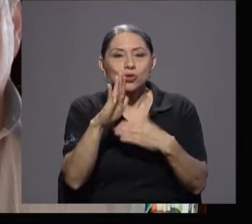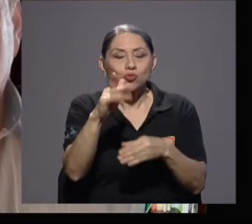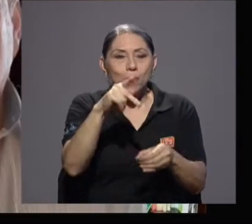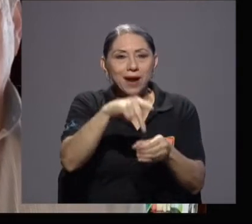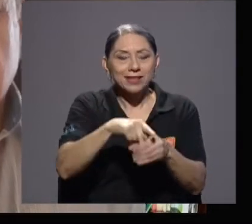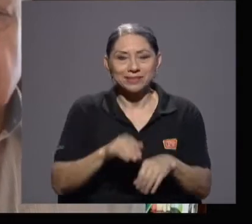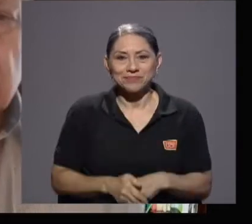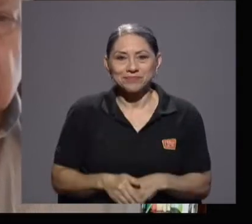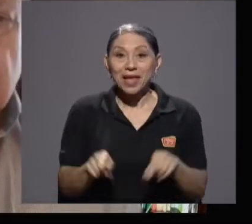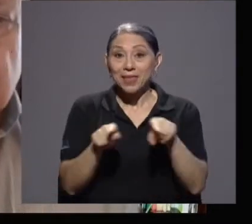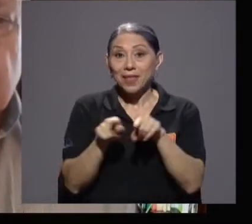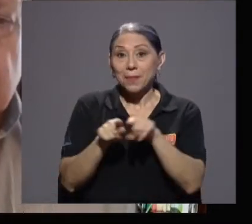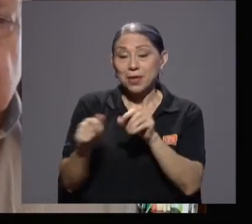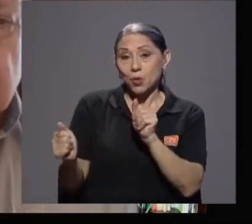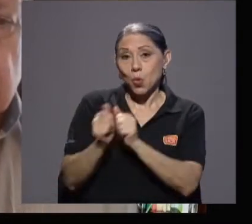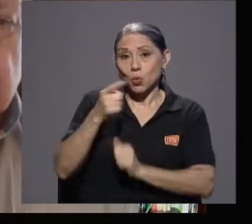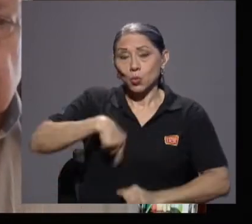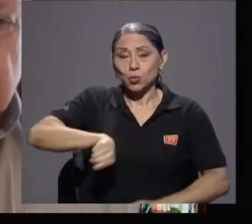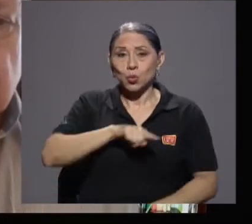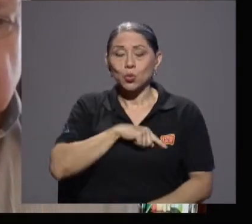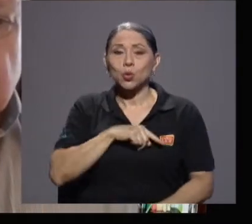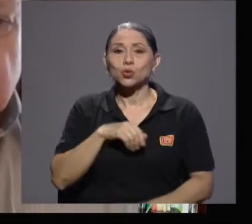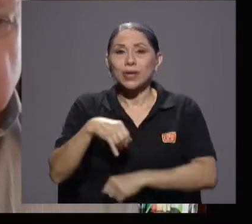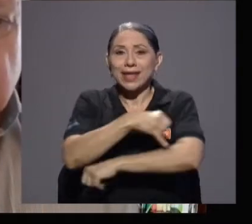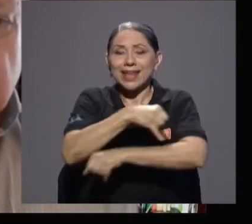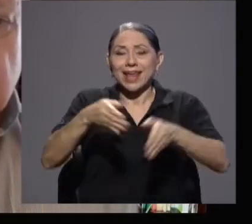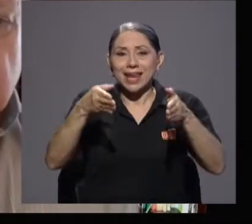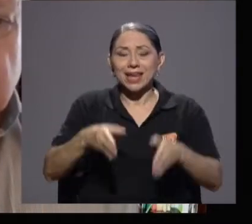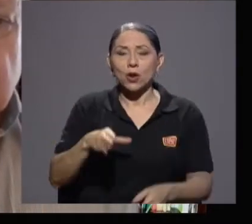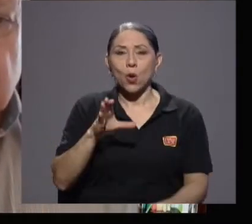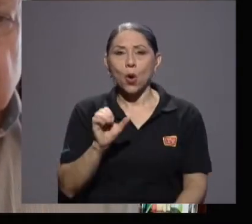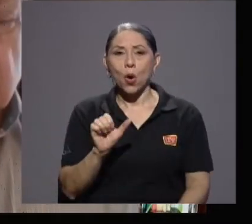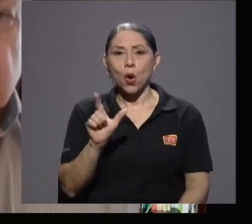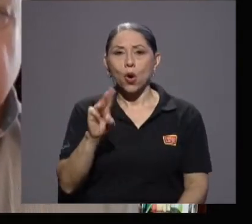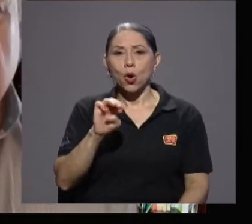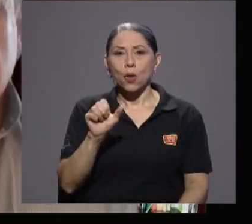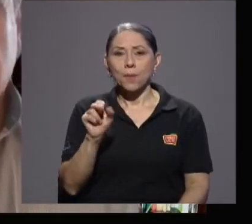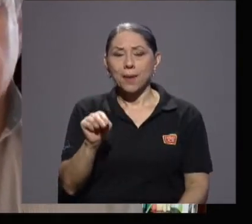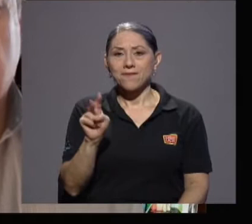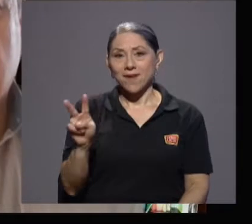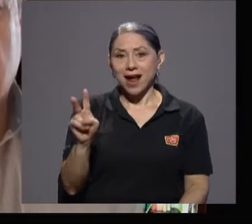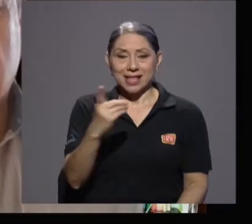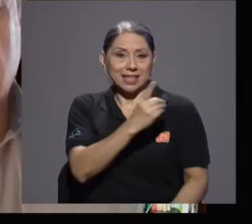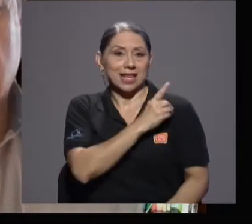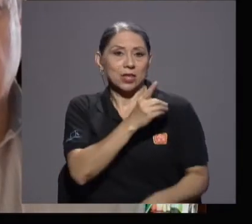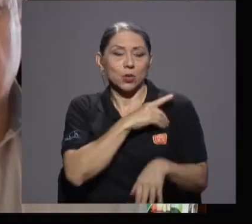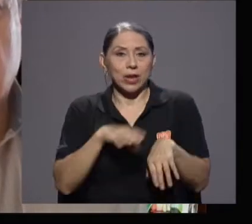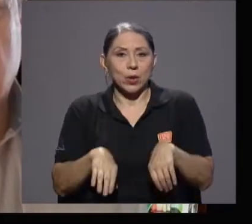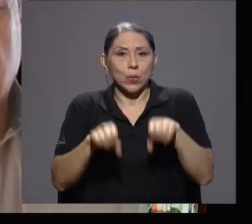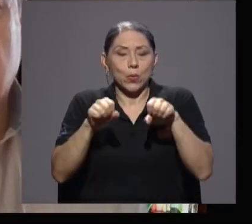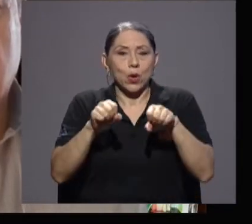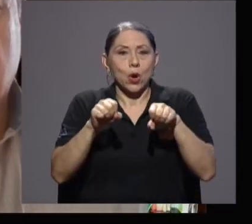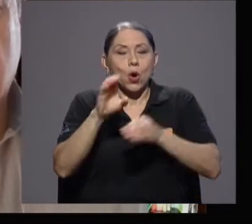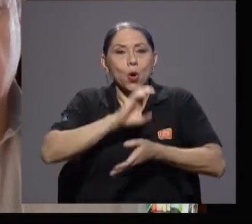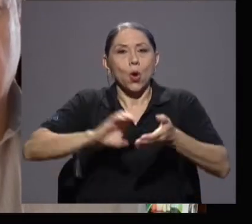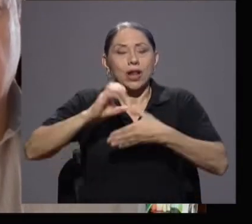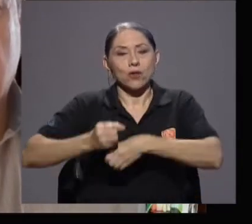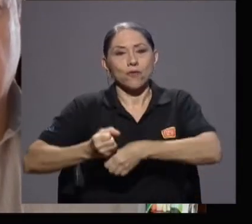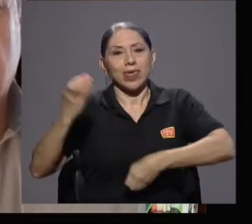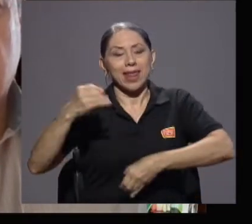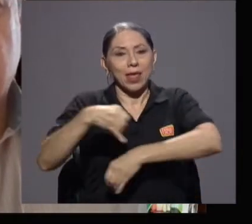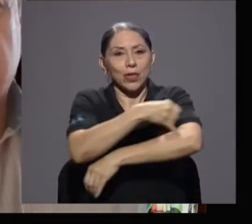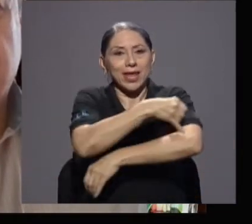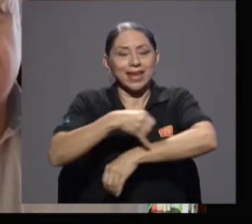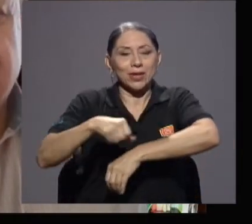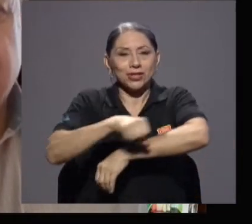participación. También nos acompaña el ingeniero Olman Vargas, quien es director ejecutivo del Colegio Federado de Ingenieros y Arquitectos.